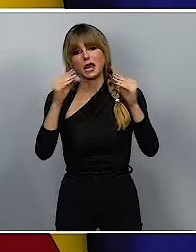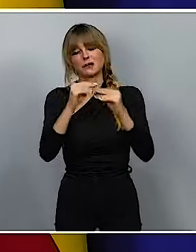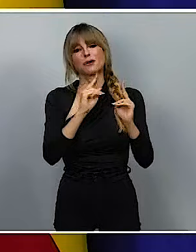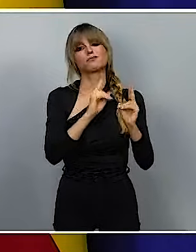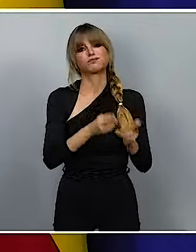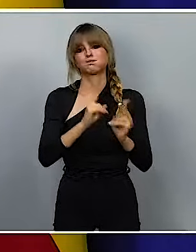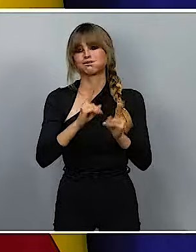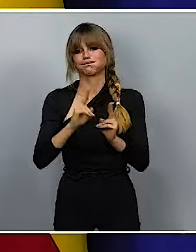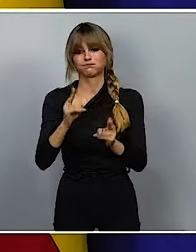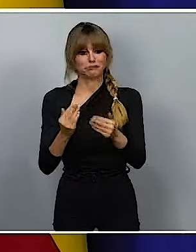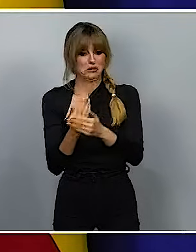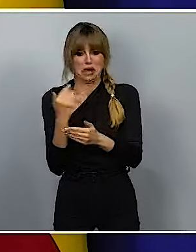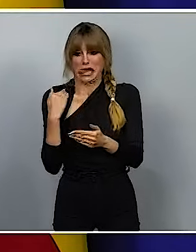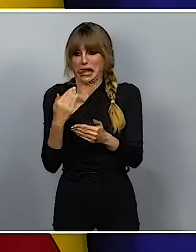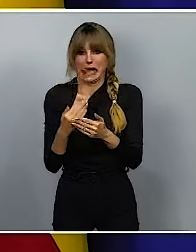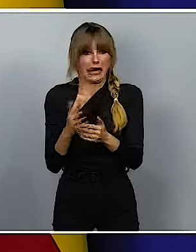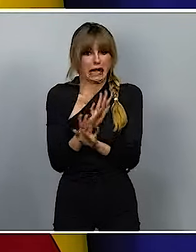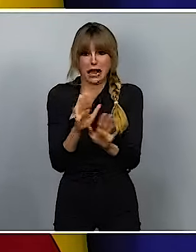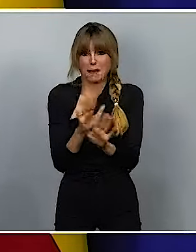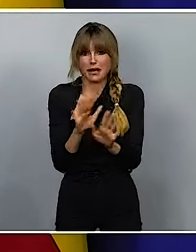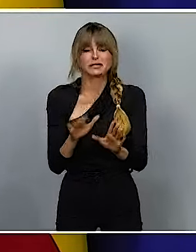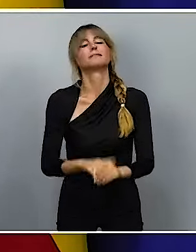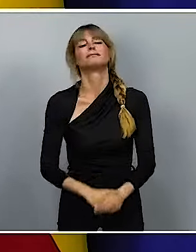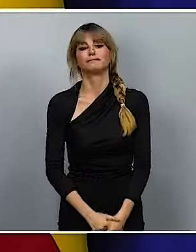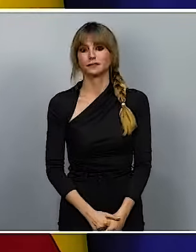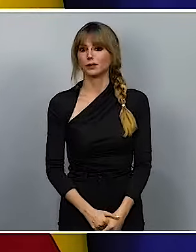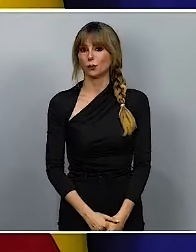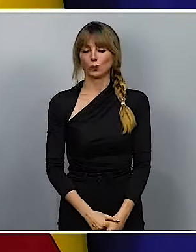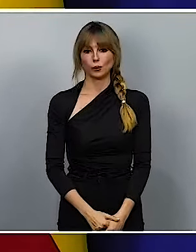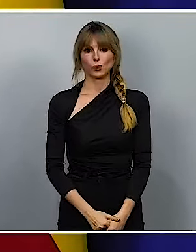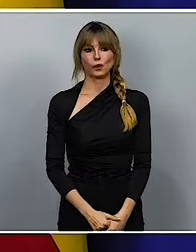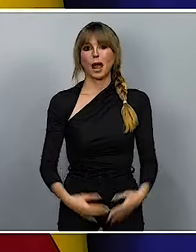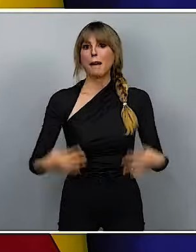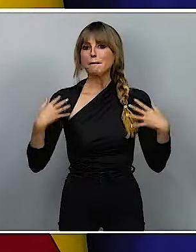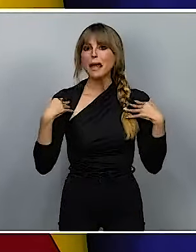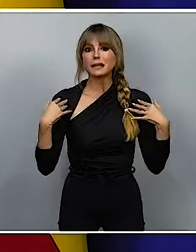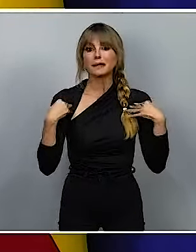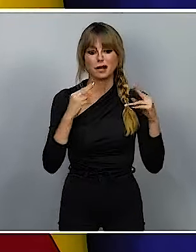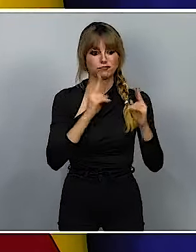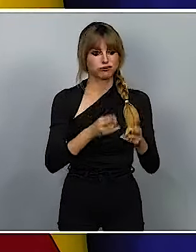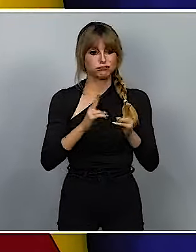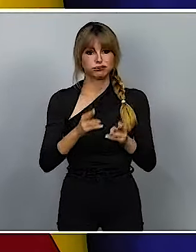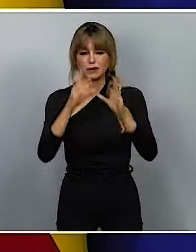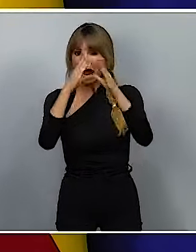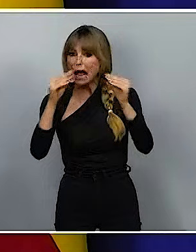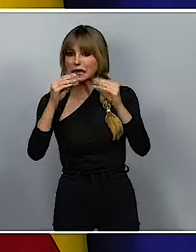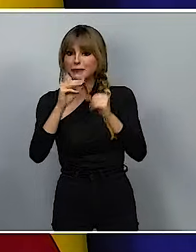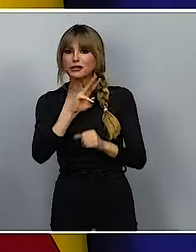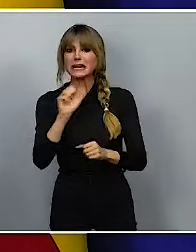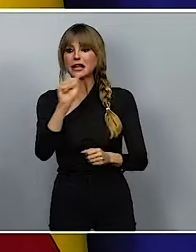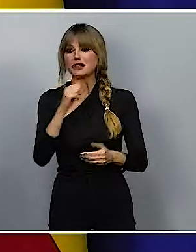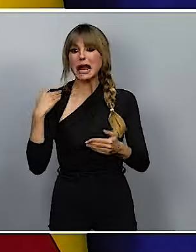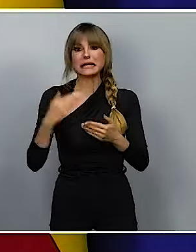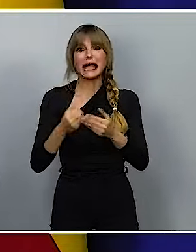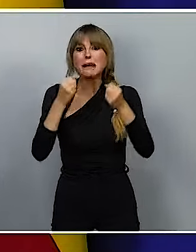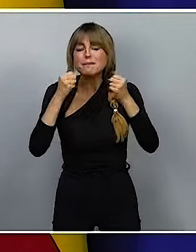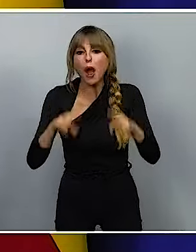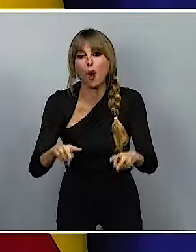solo en los últimos días Estamos hablando del mayor número de víctimas en Líbano en los últimos 30